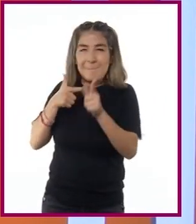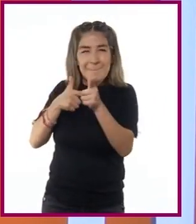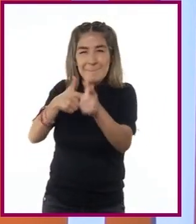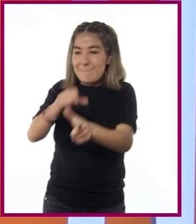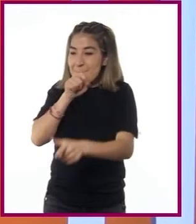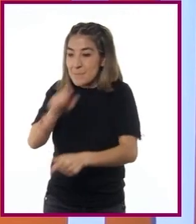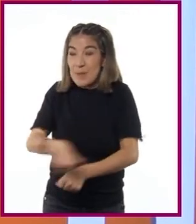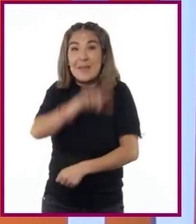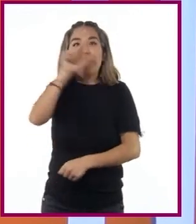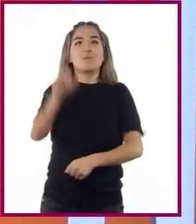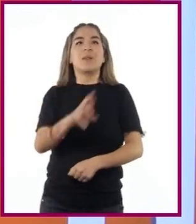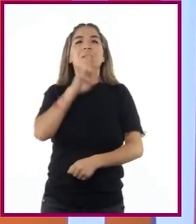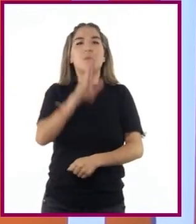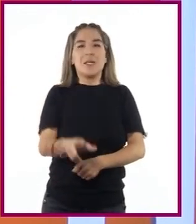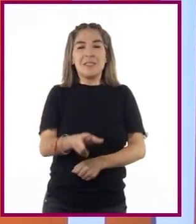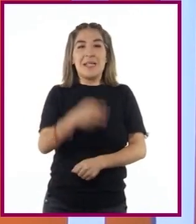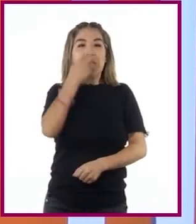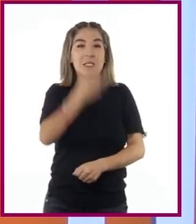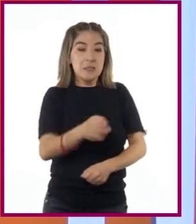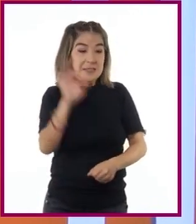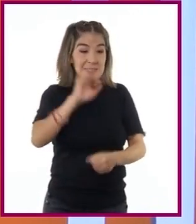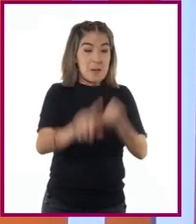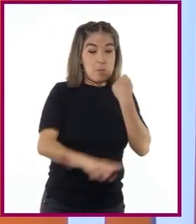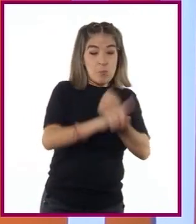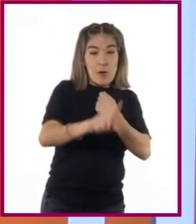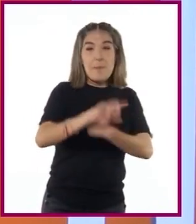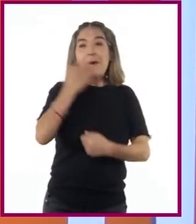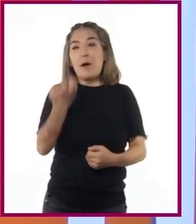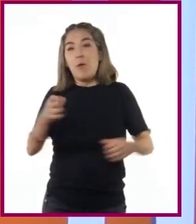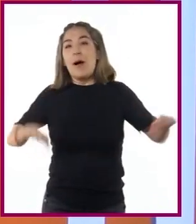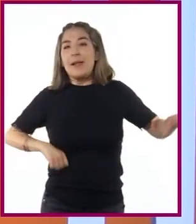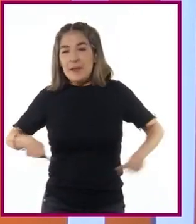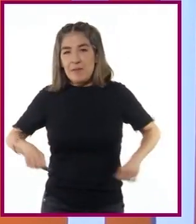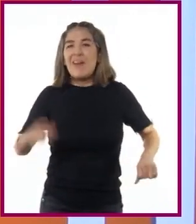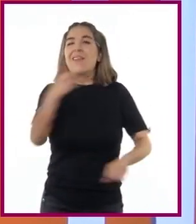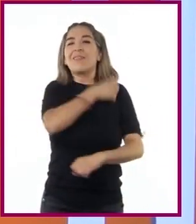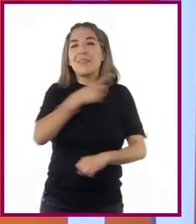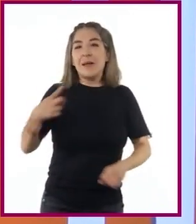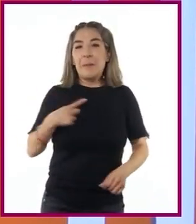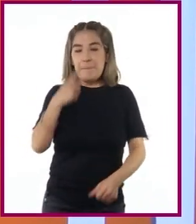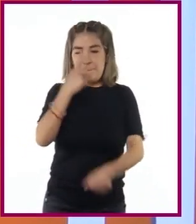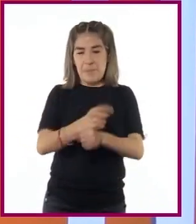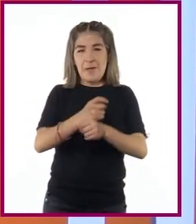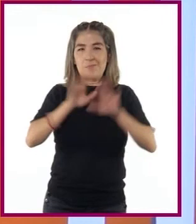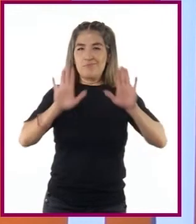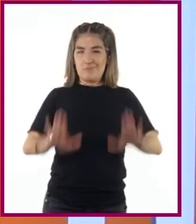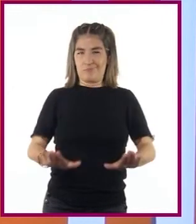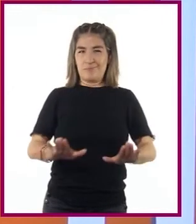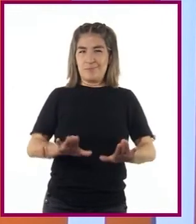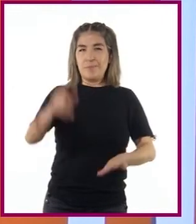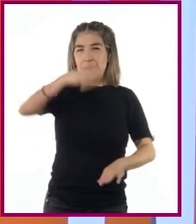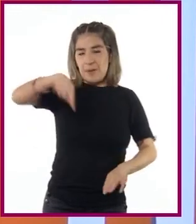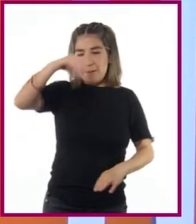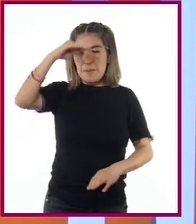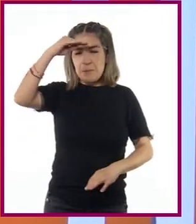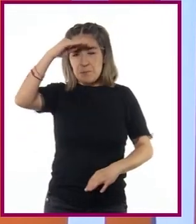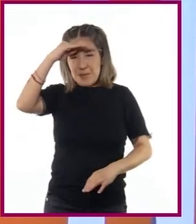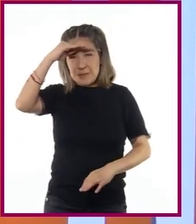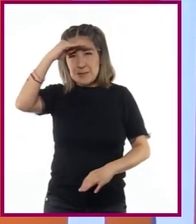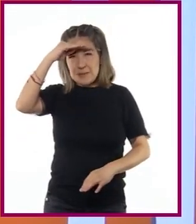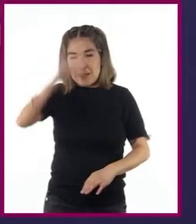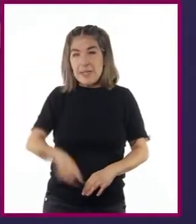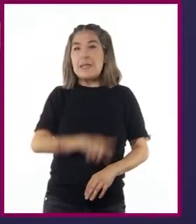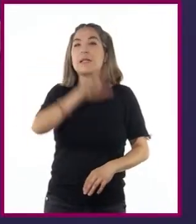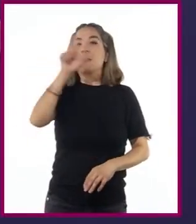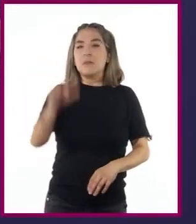Para resolver un problema o reto, es necesario hacer una pausa, reflexionar y